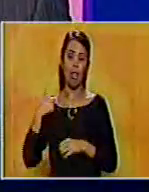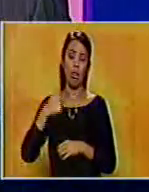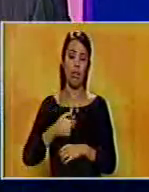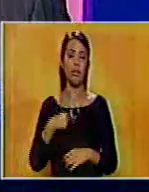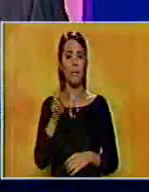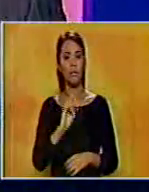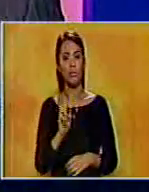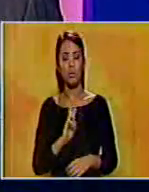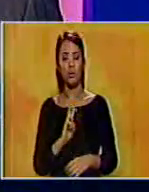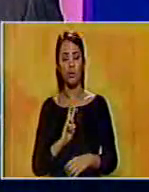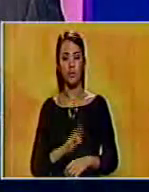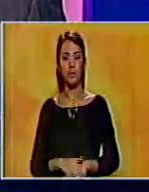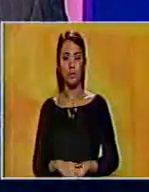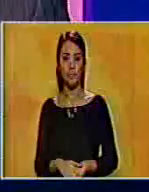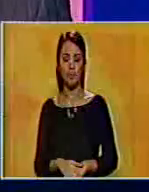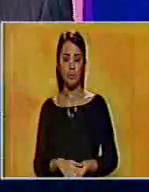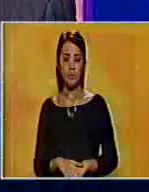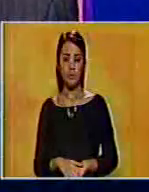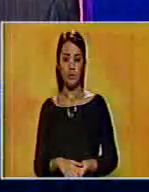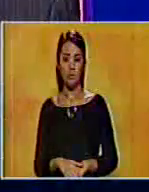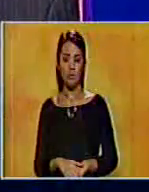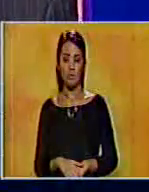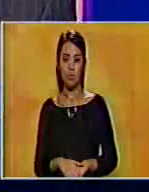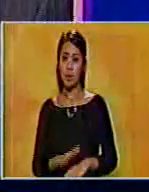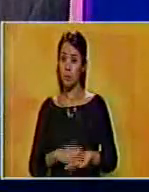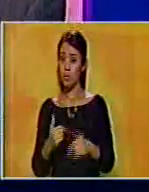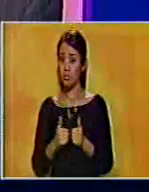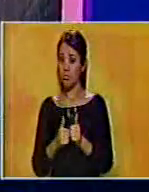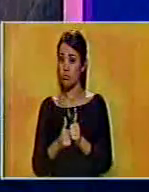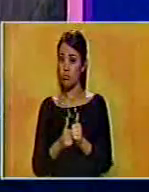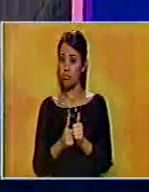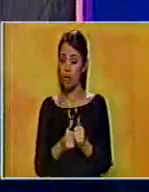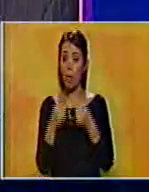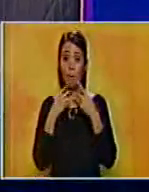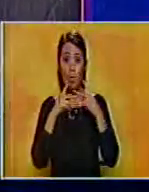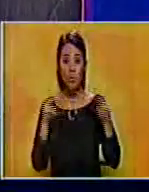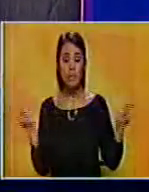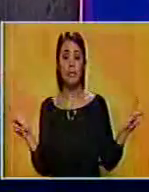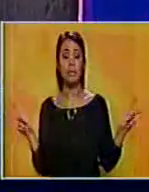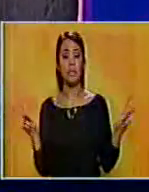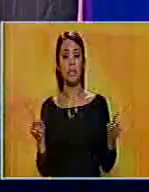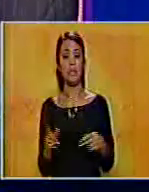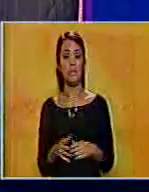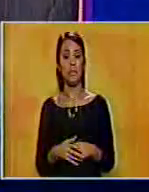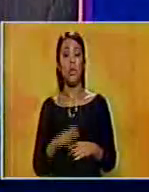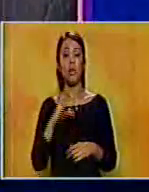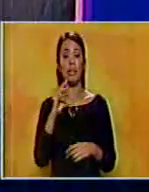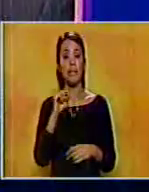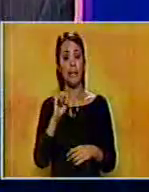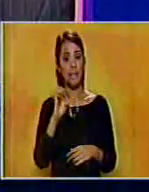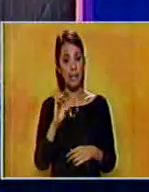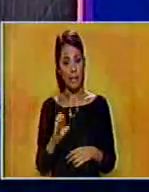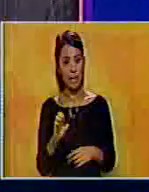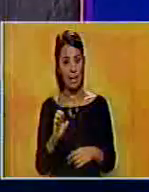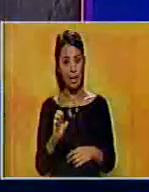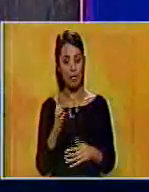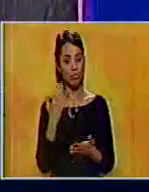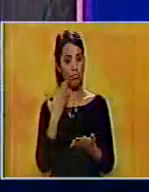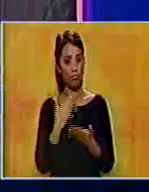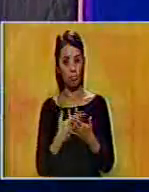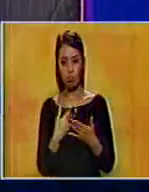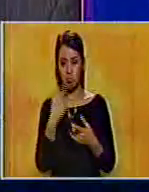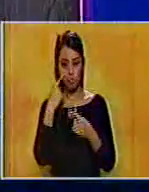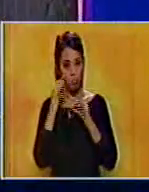en Venezuela, porque eso tiene que estar acompañado de publicidad, donde el CNE